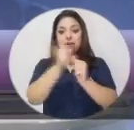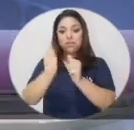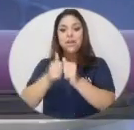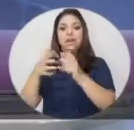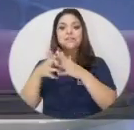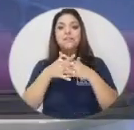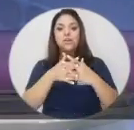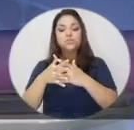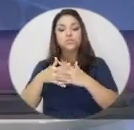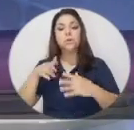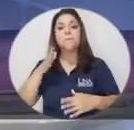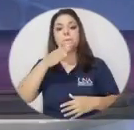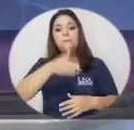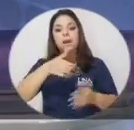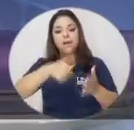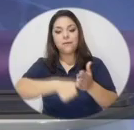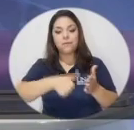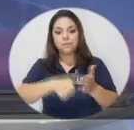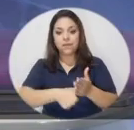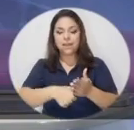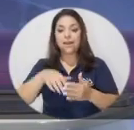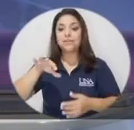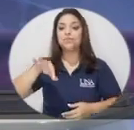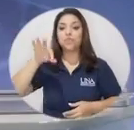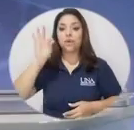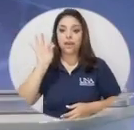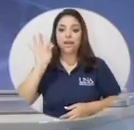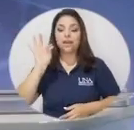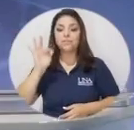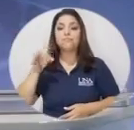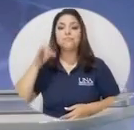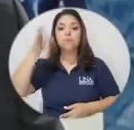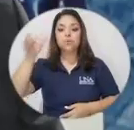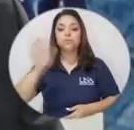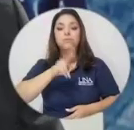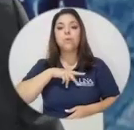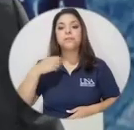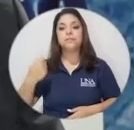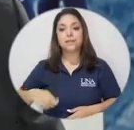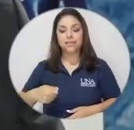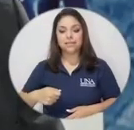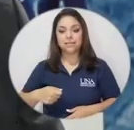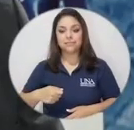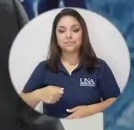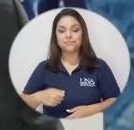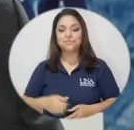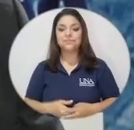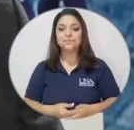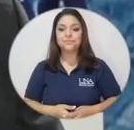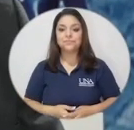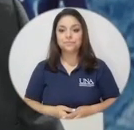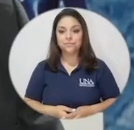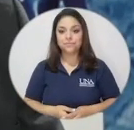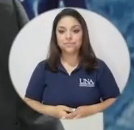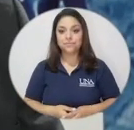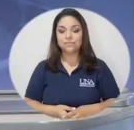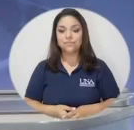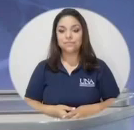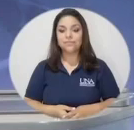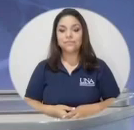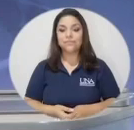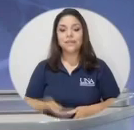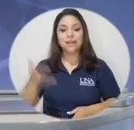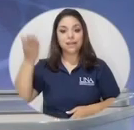acudirá a las urnas para elegir a su próximo presidente. La figura